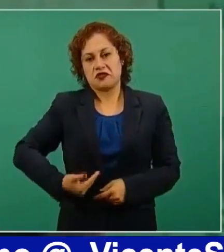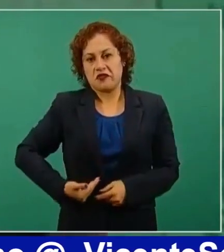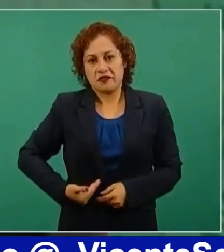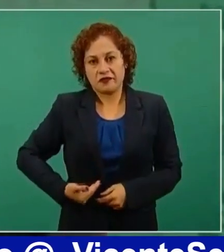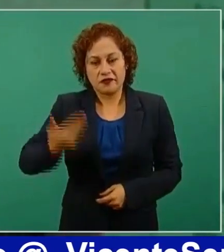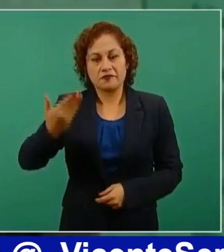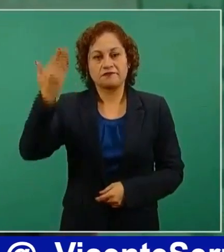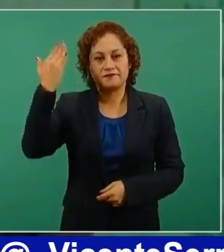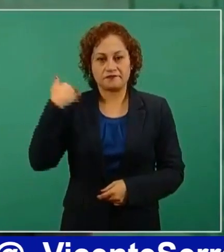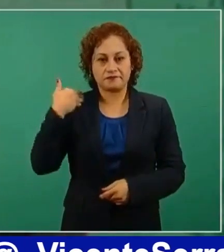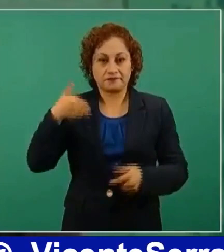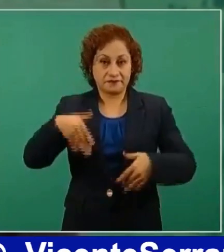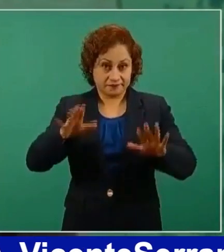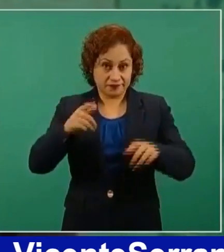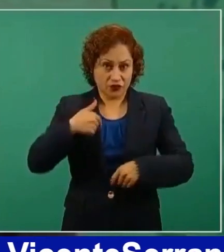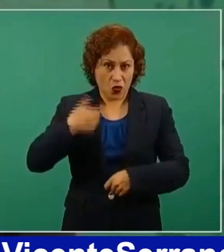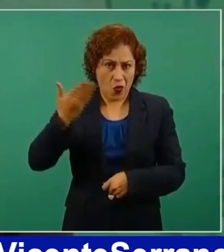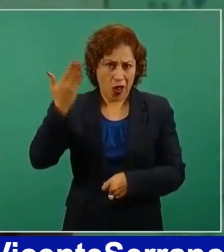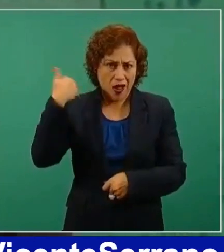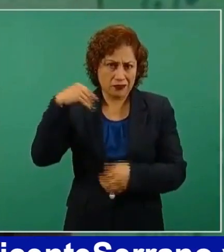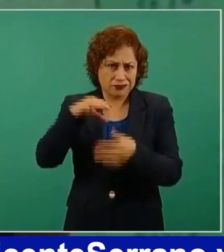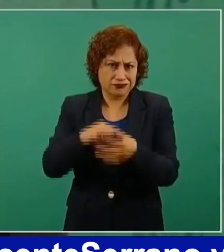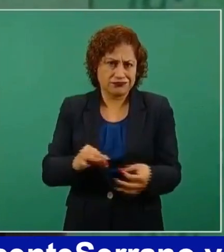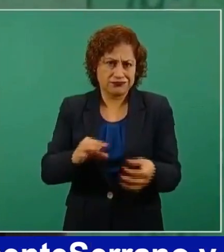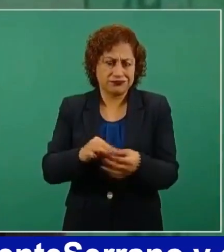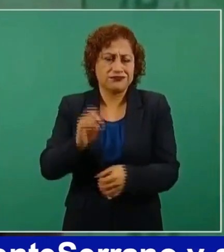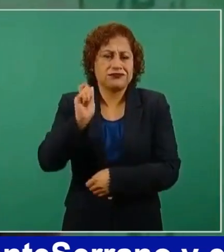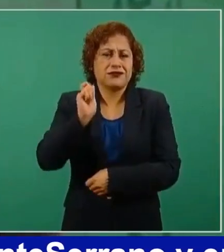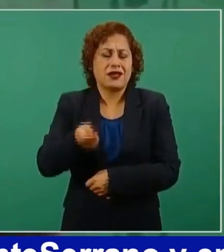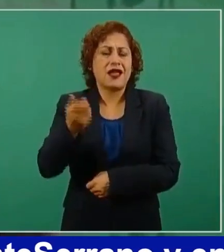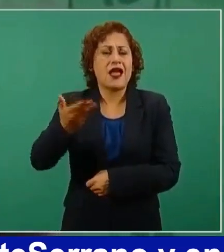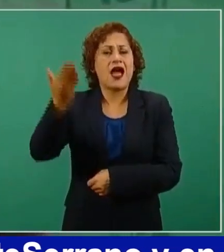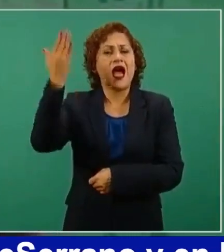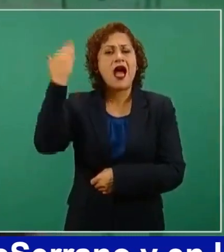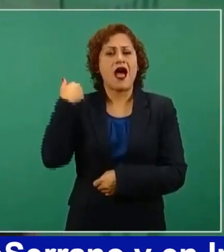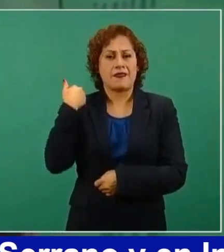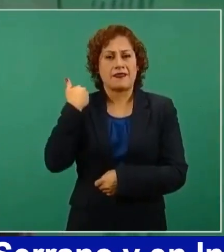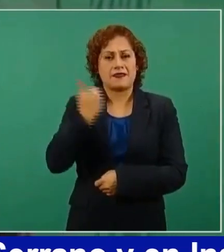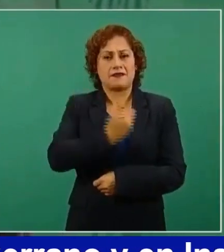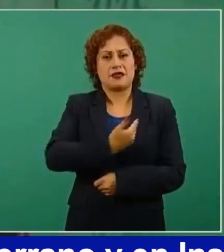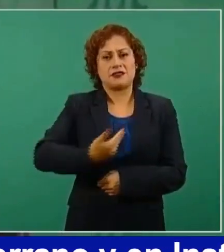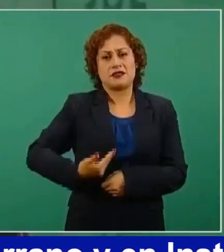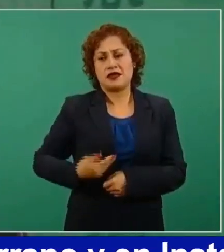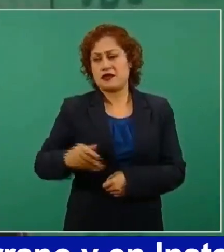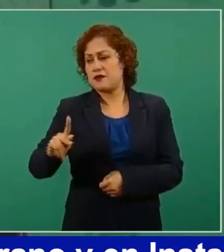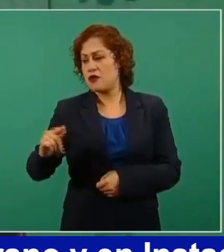Yo ya les he comentado que no solo dependía del presidente, el procurador,